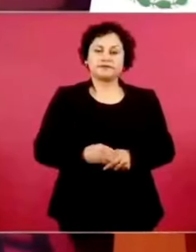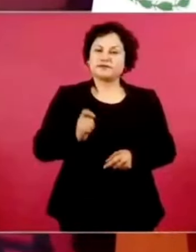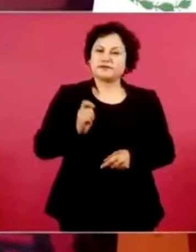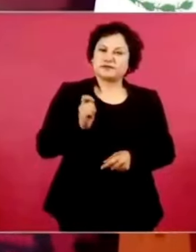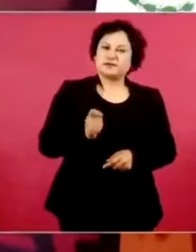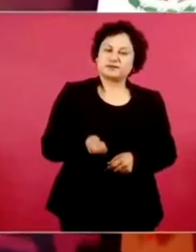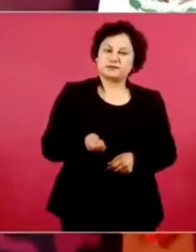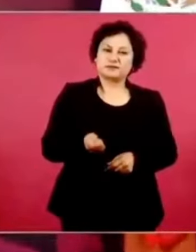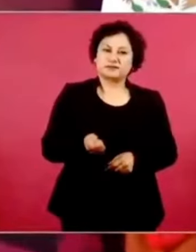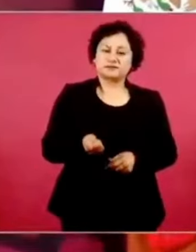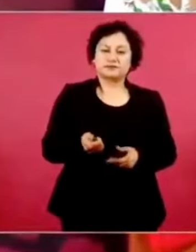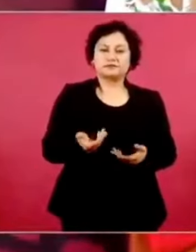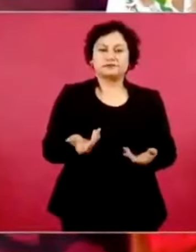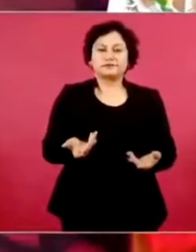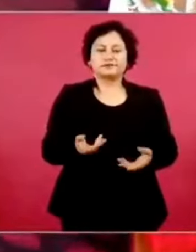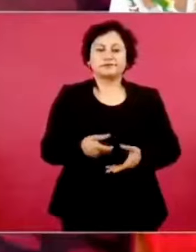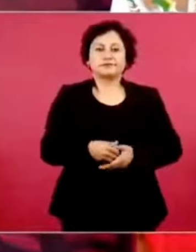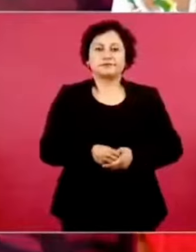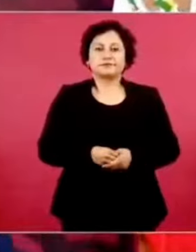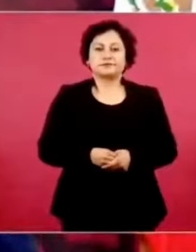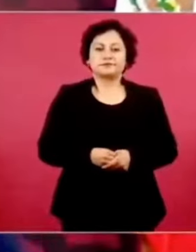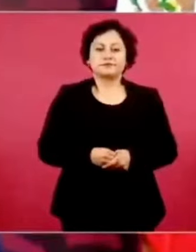exaltar